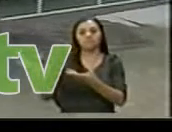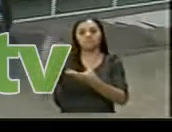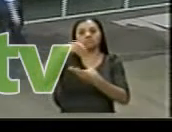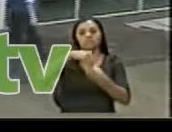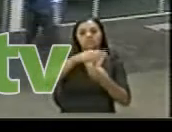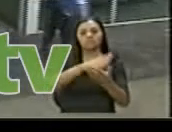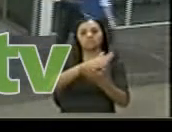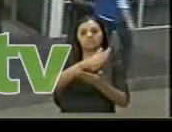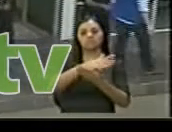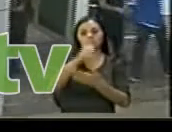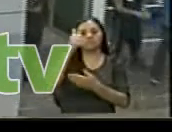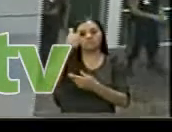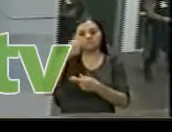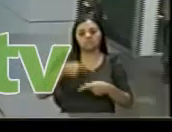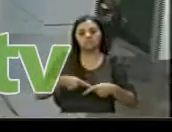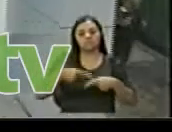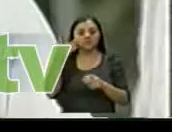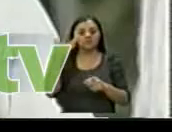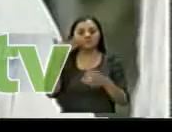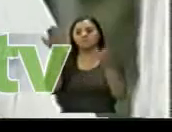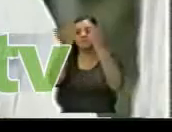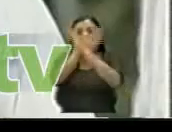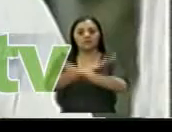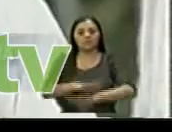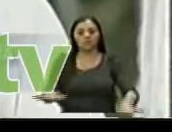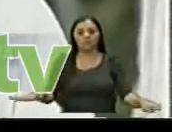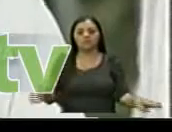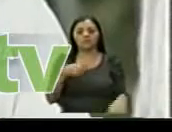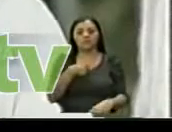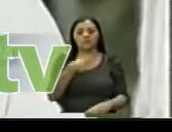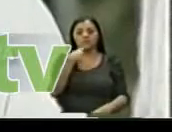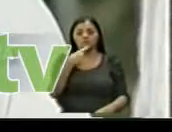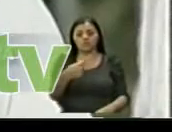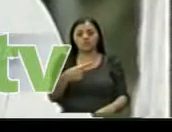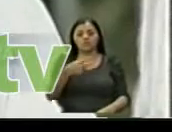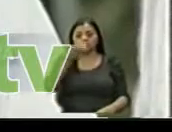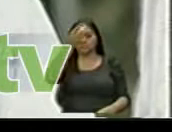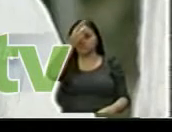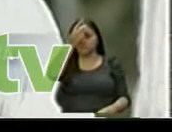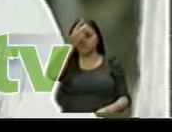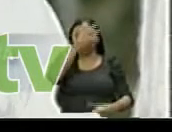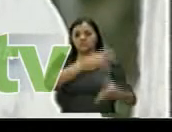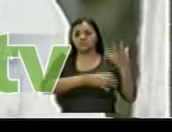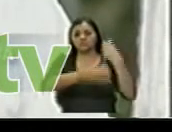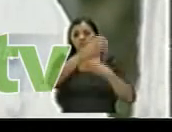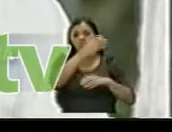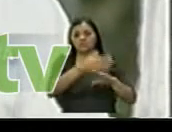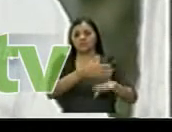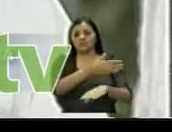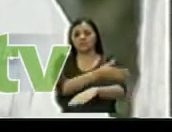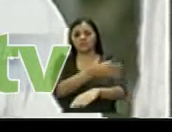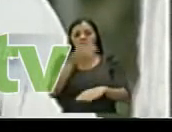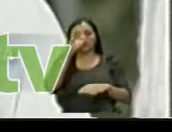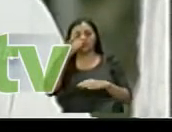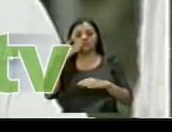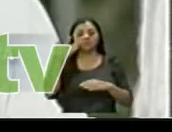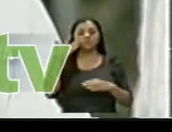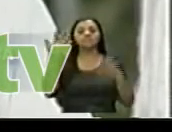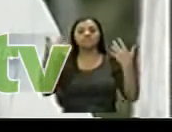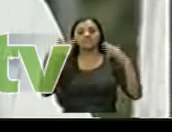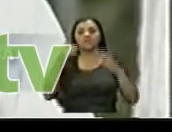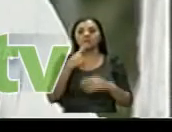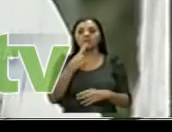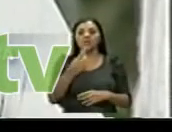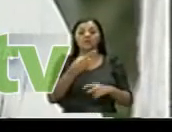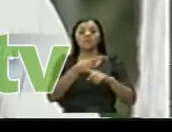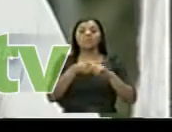pagar una deuda que también se considera histórica. Dijimos que íbamos a pagar nuestra deuda histórica con la Amazonía, lo estamos haciendo.